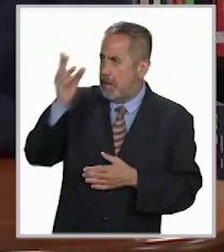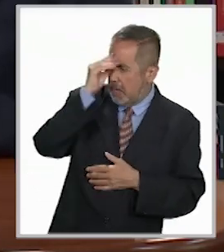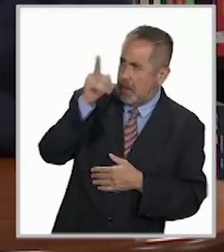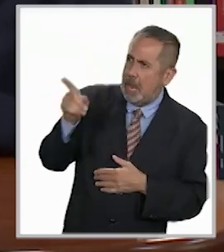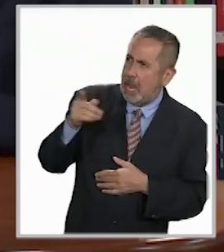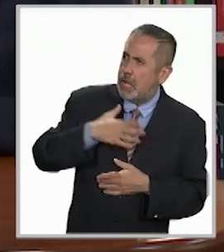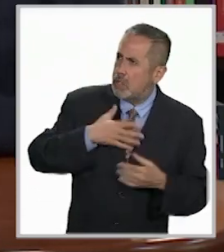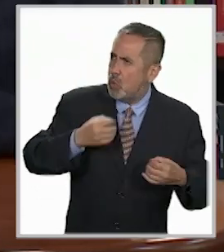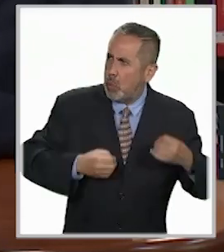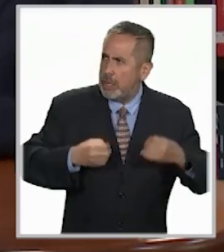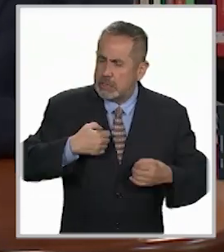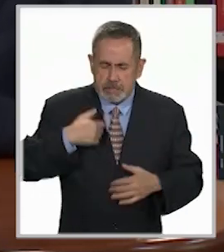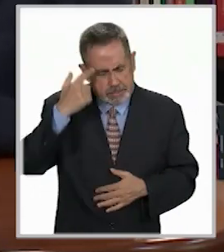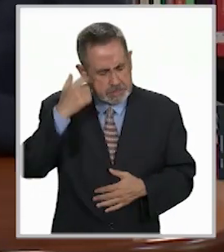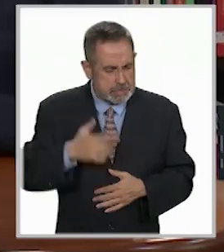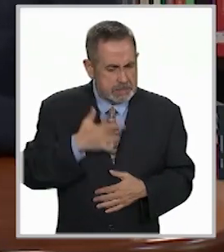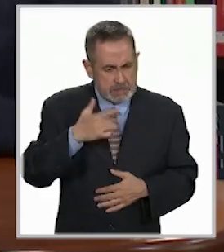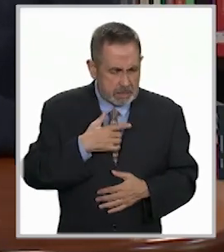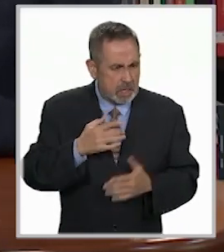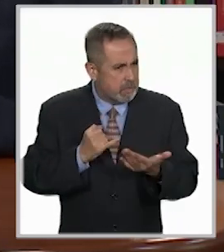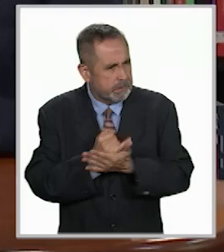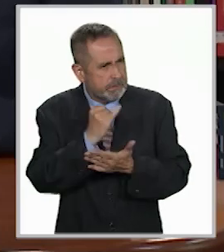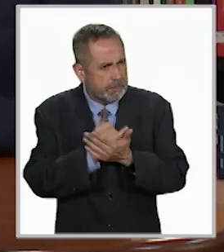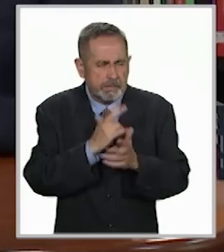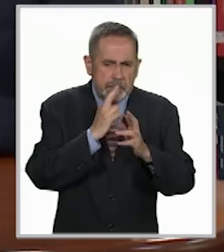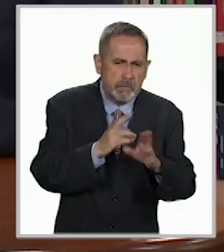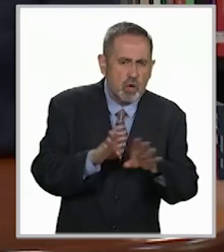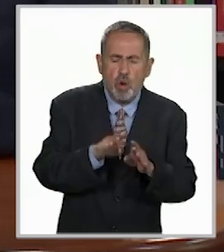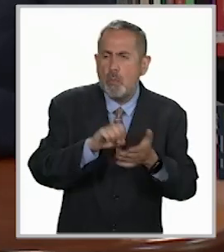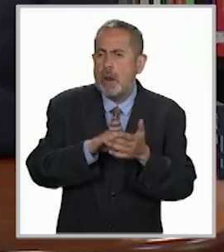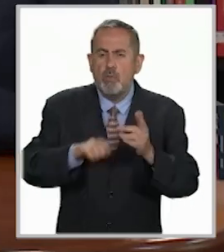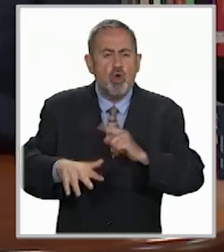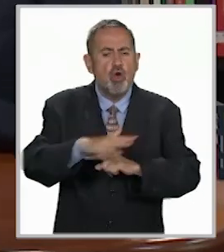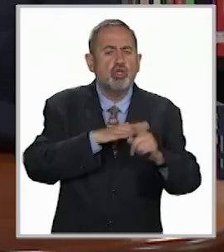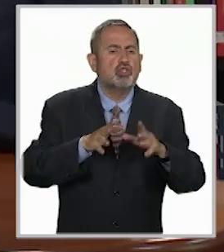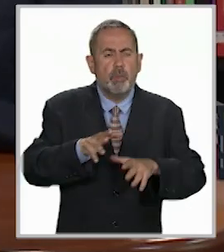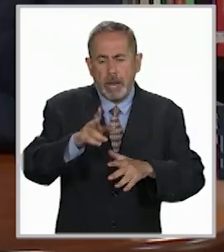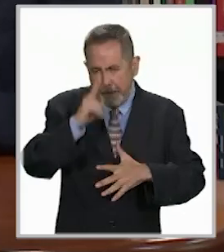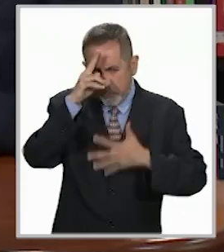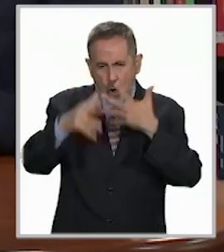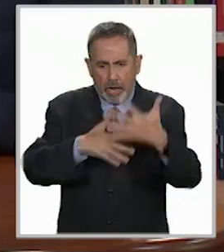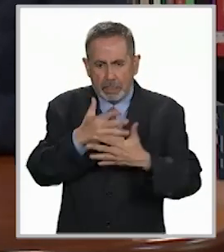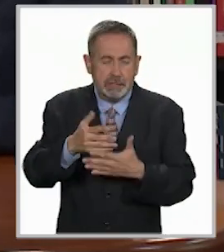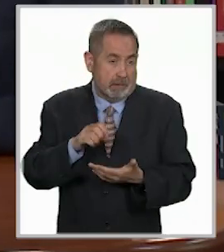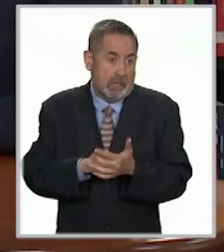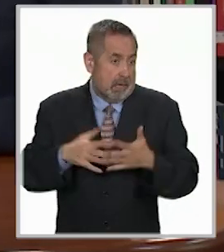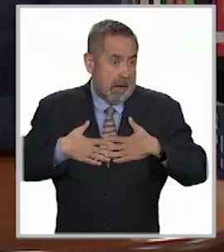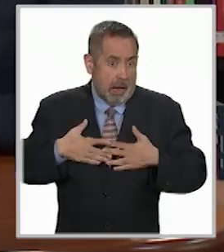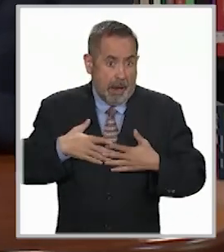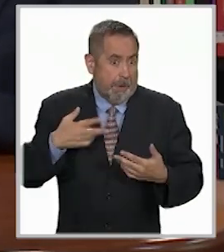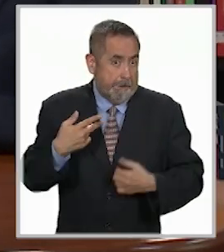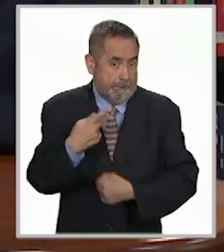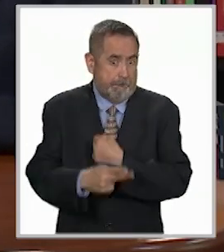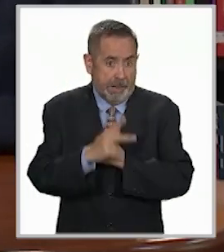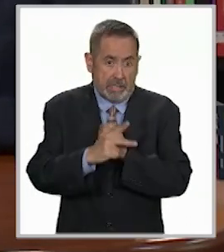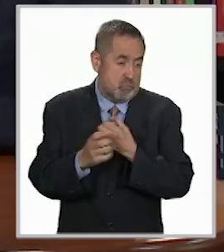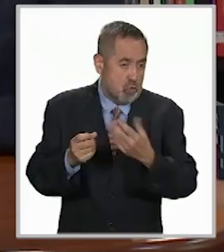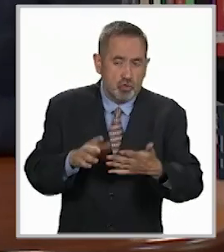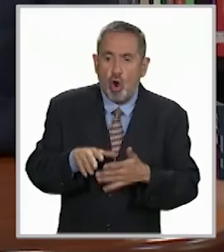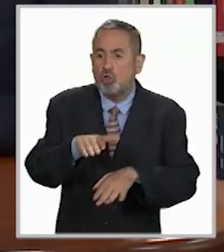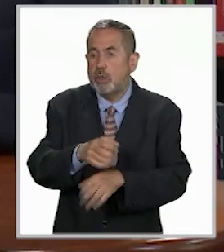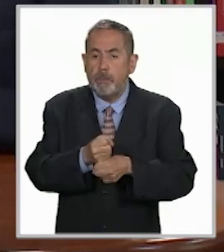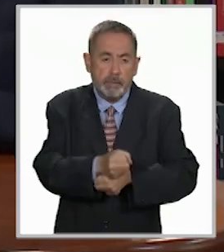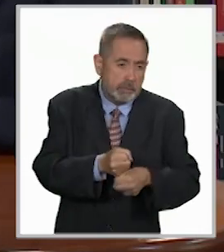dar luz al juzgador o a la juzgadora para que resuelvan casos, por ejemplo, en contextos de violencia, como es el de nuestro